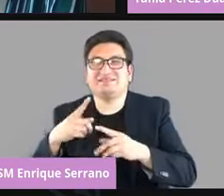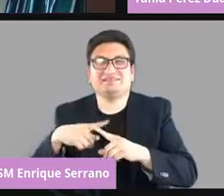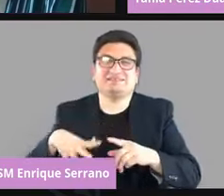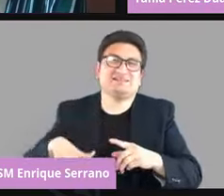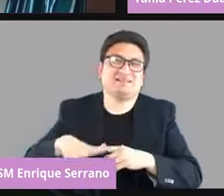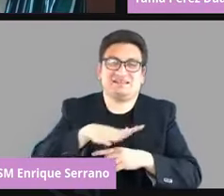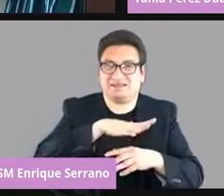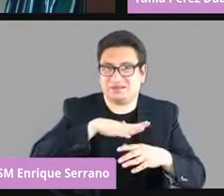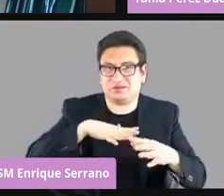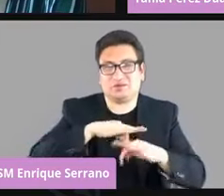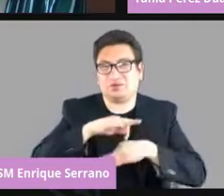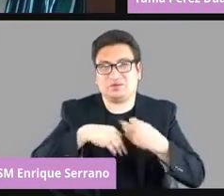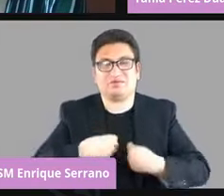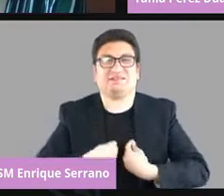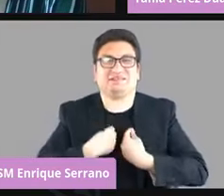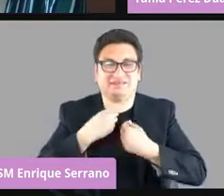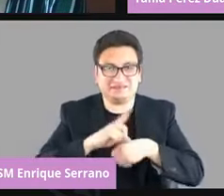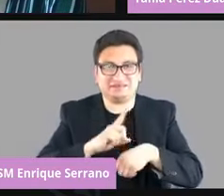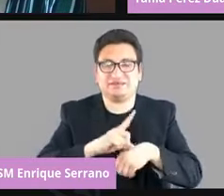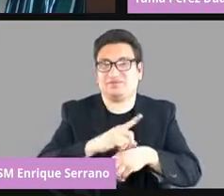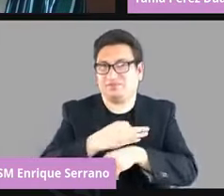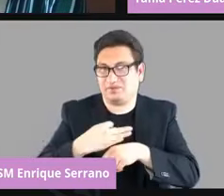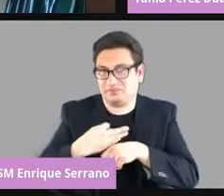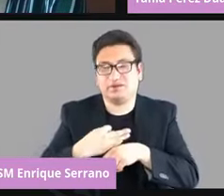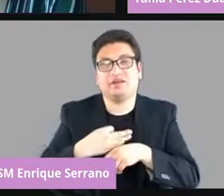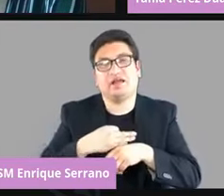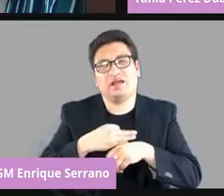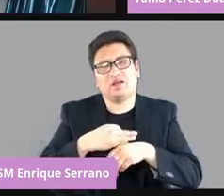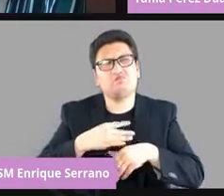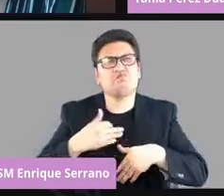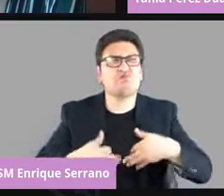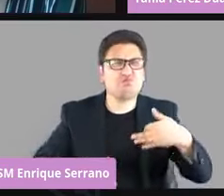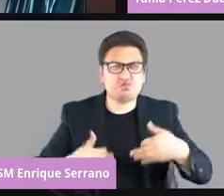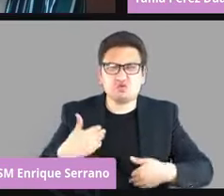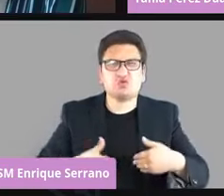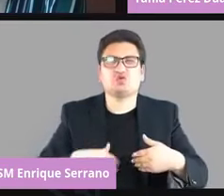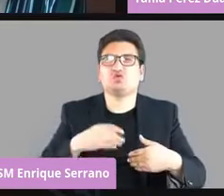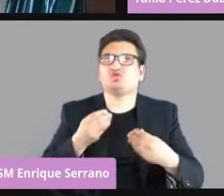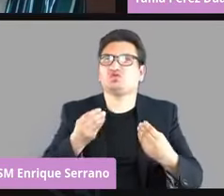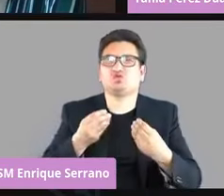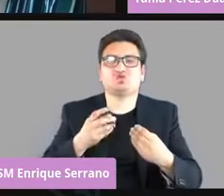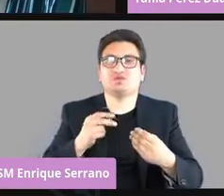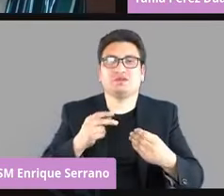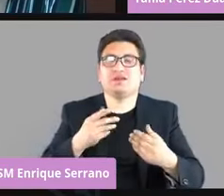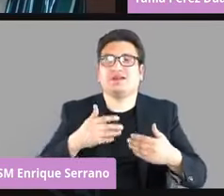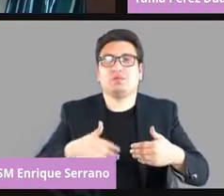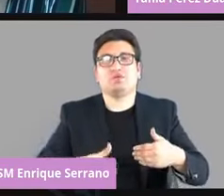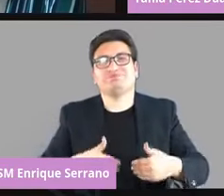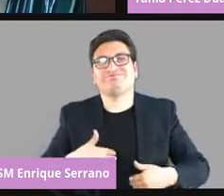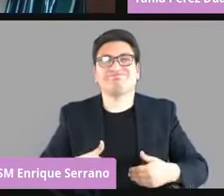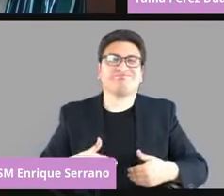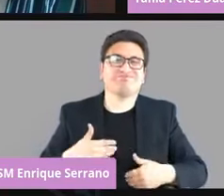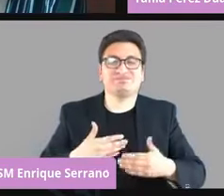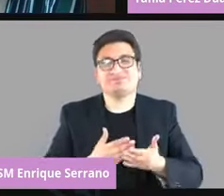que no molesto, aunque sí llega a ser molesto, pero muy incómodo y muy desgastante